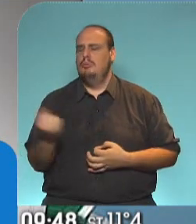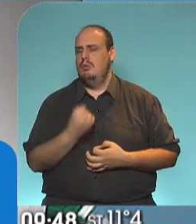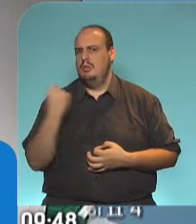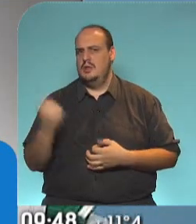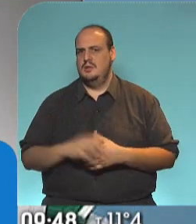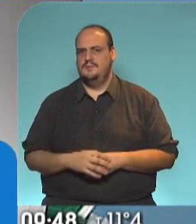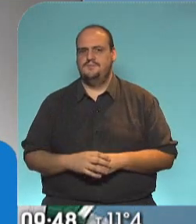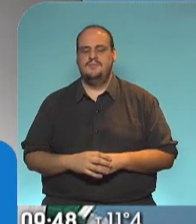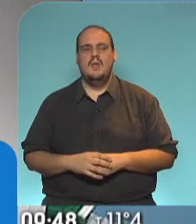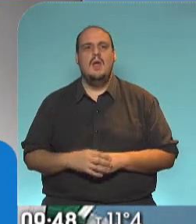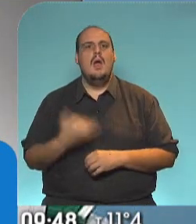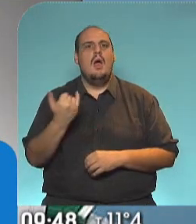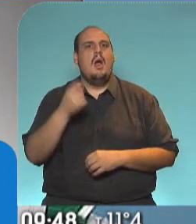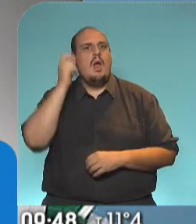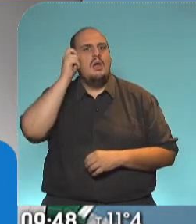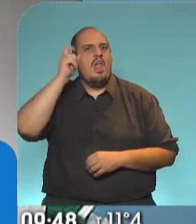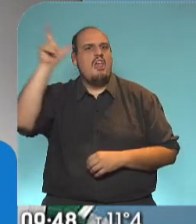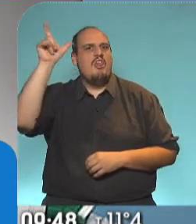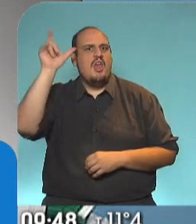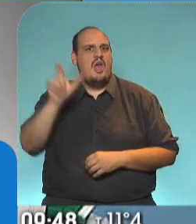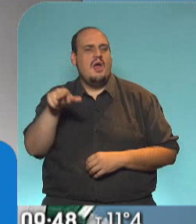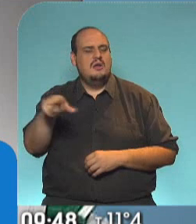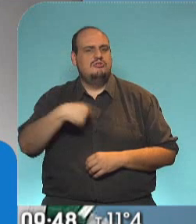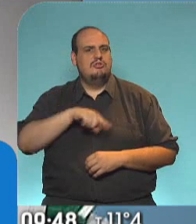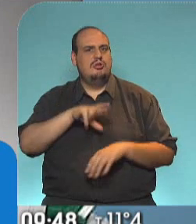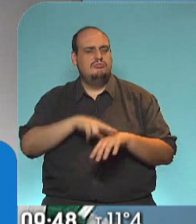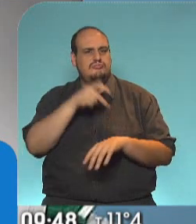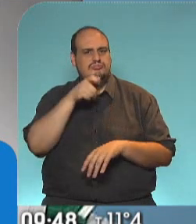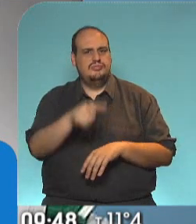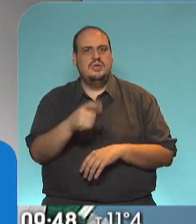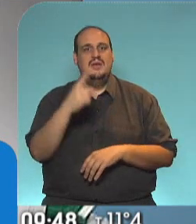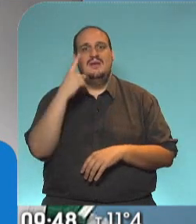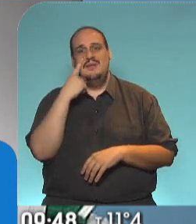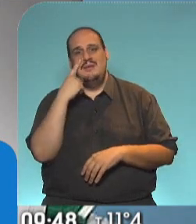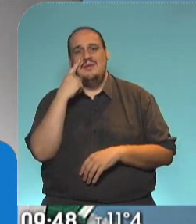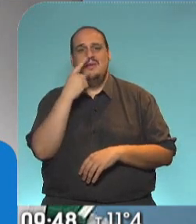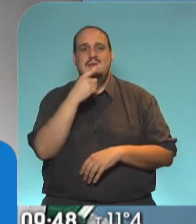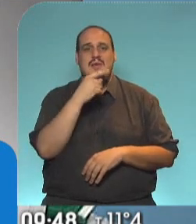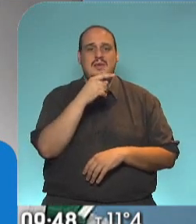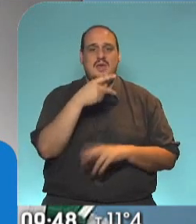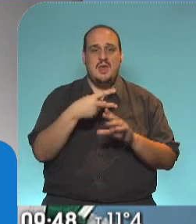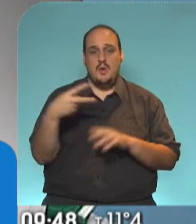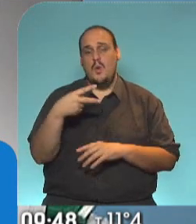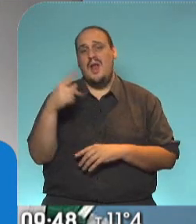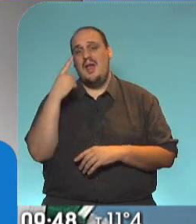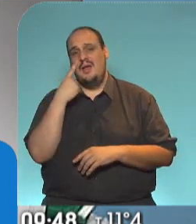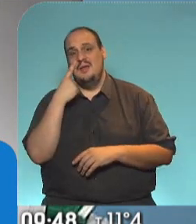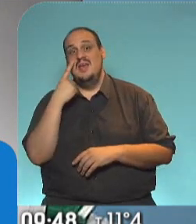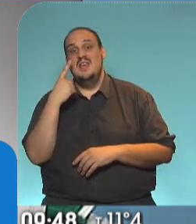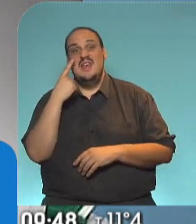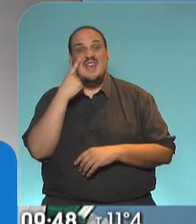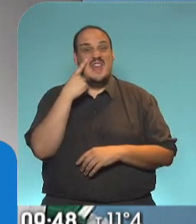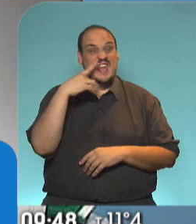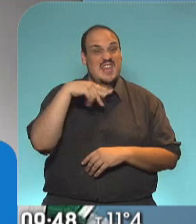hay un concepto que queremos volver a mencionar acá que es el 10 igual es decir indetectable es igual a intransmisible